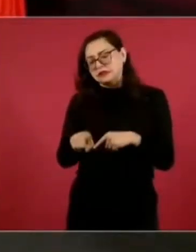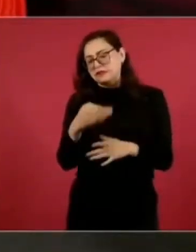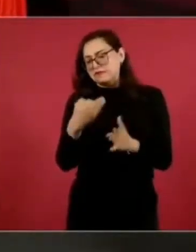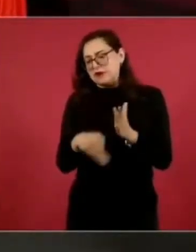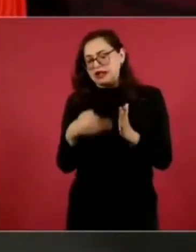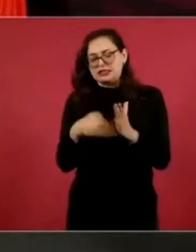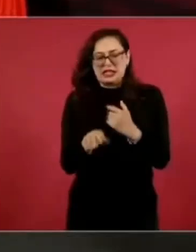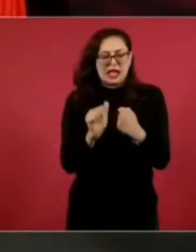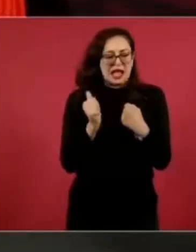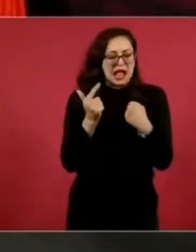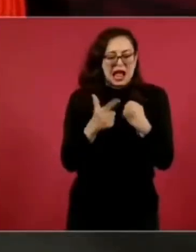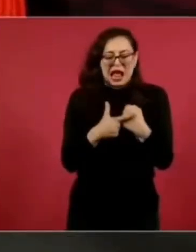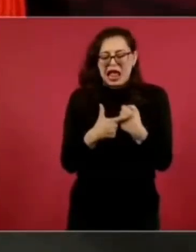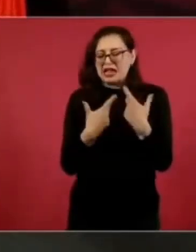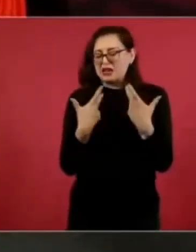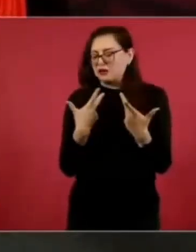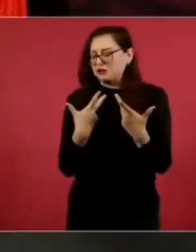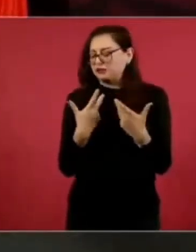él